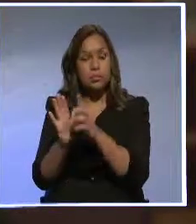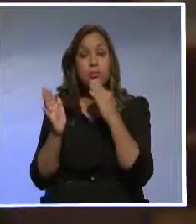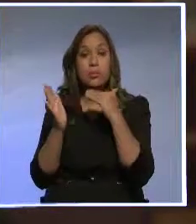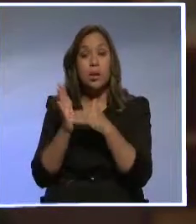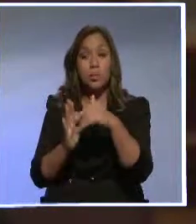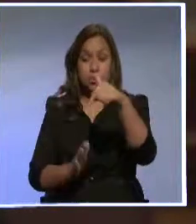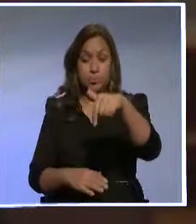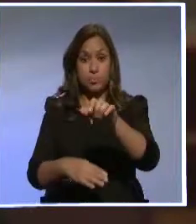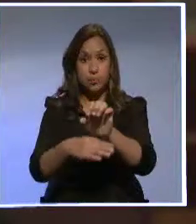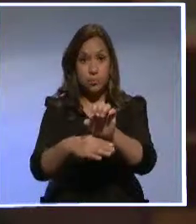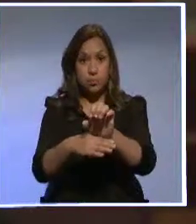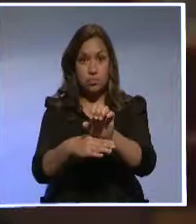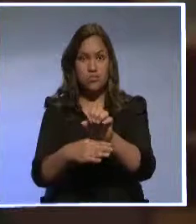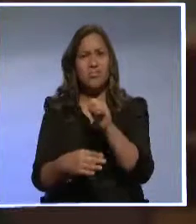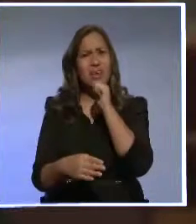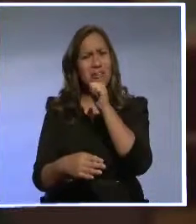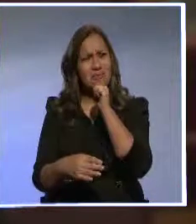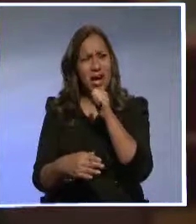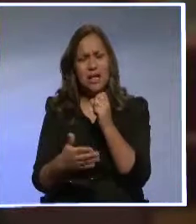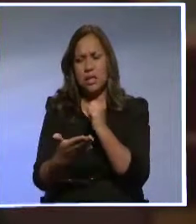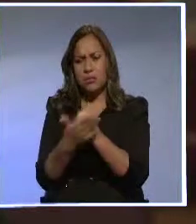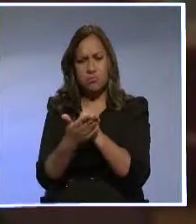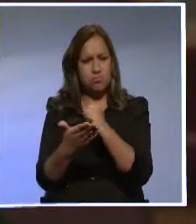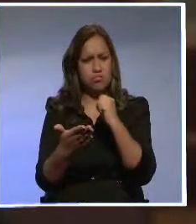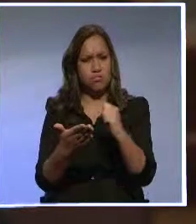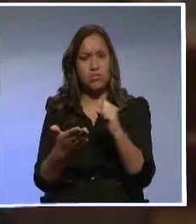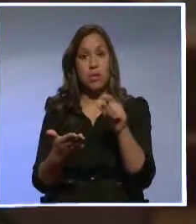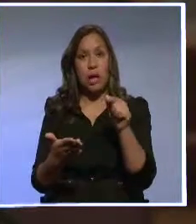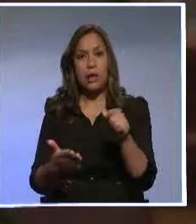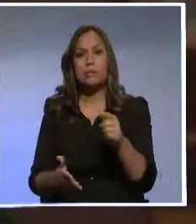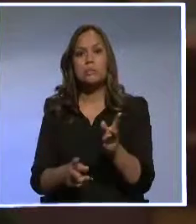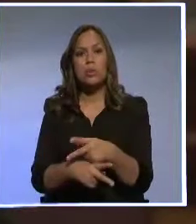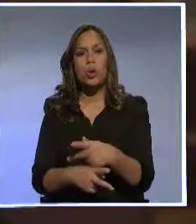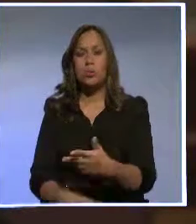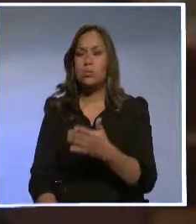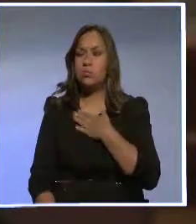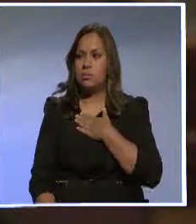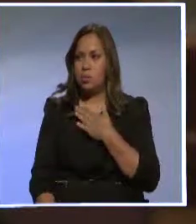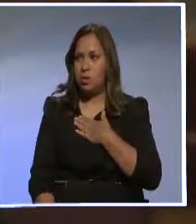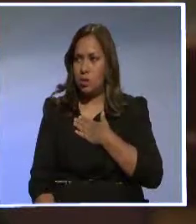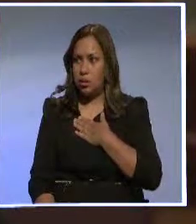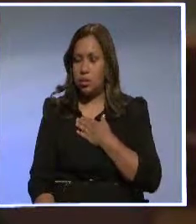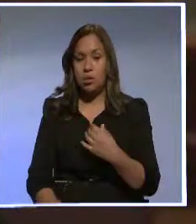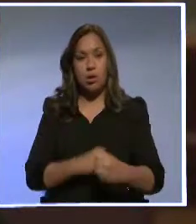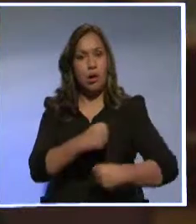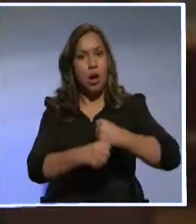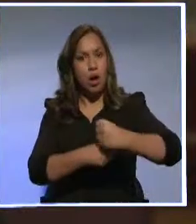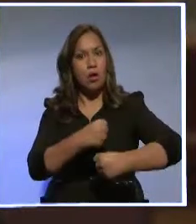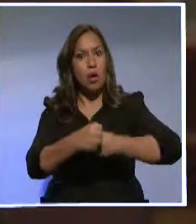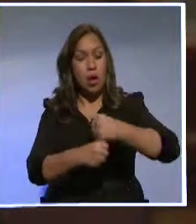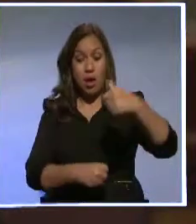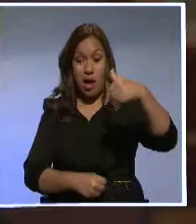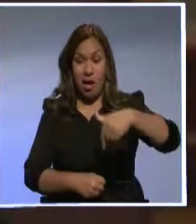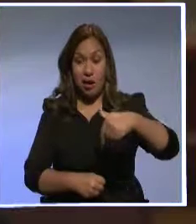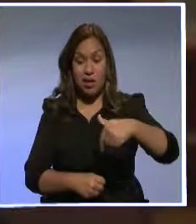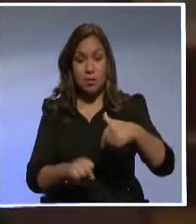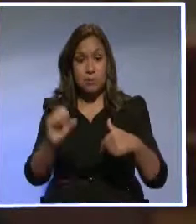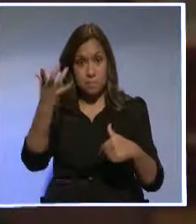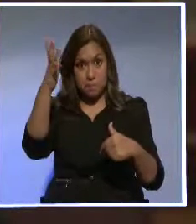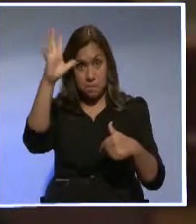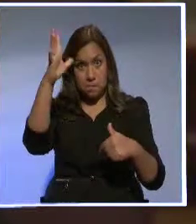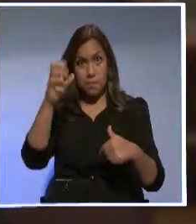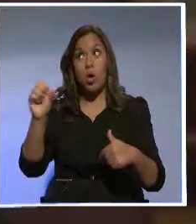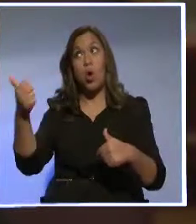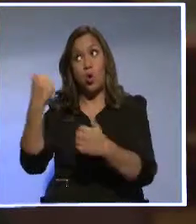ejemplo patentes anualmente como lo hacen en otros países no era motivo para cambiar la ley el